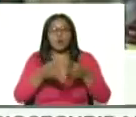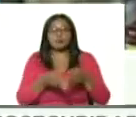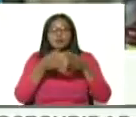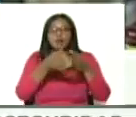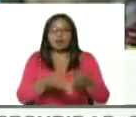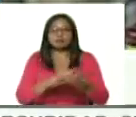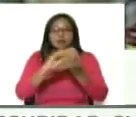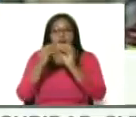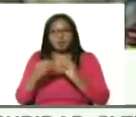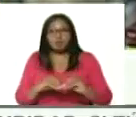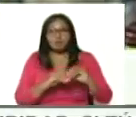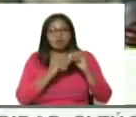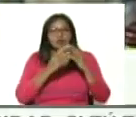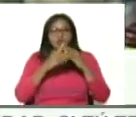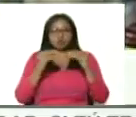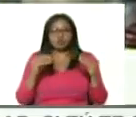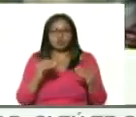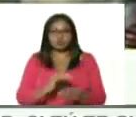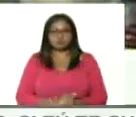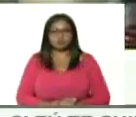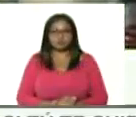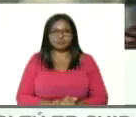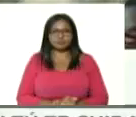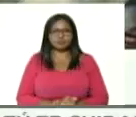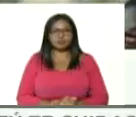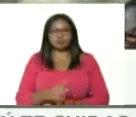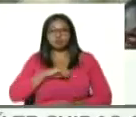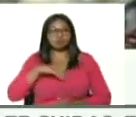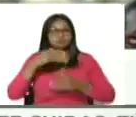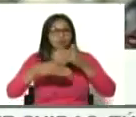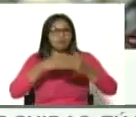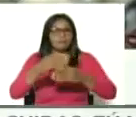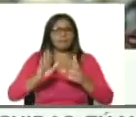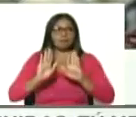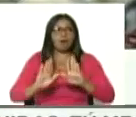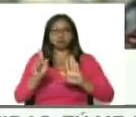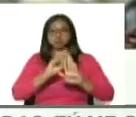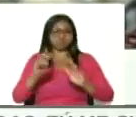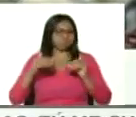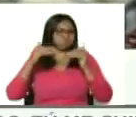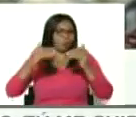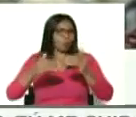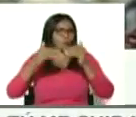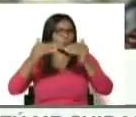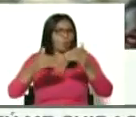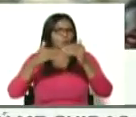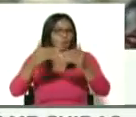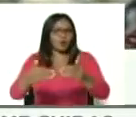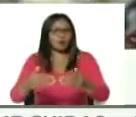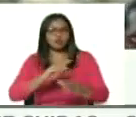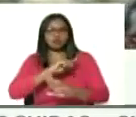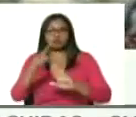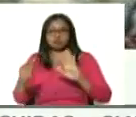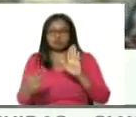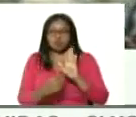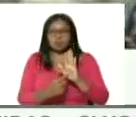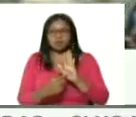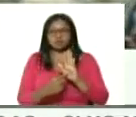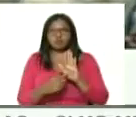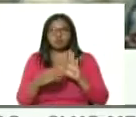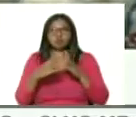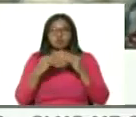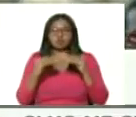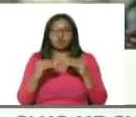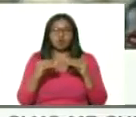embellecerlo, presidente. Y estamos avanzando y no nos vamos a parar y vamos a cumplir con las medidas